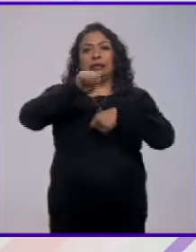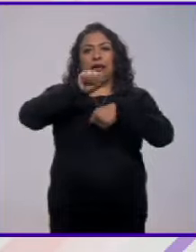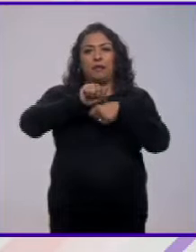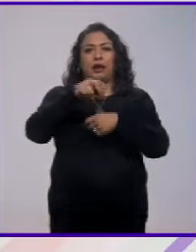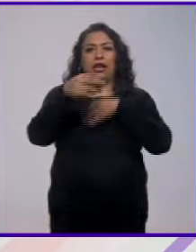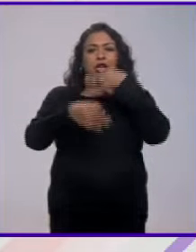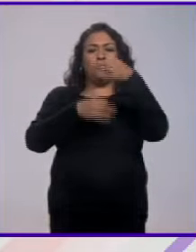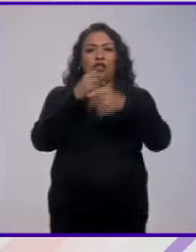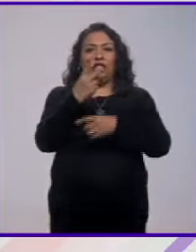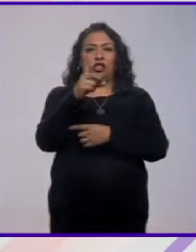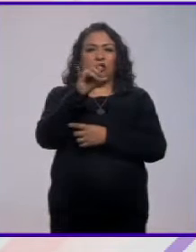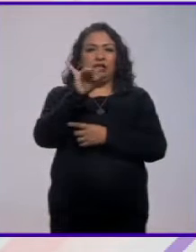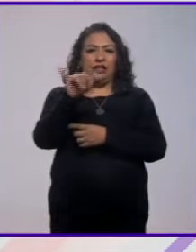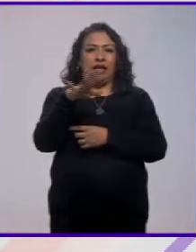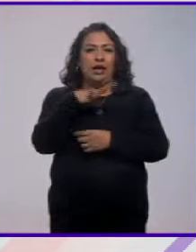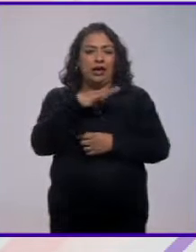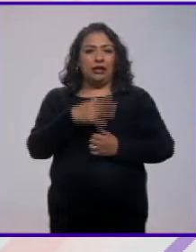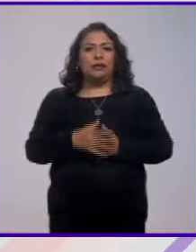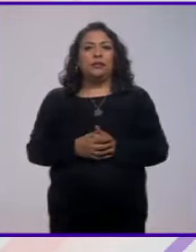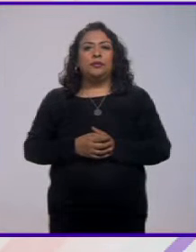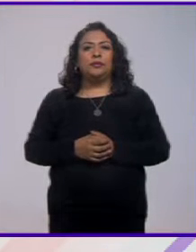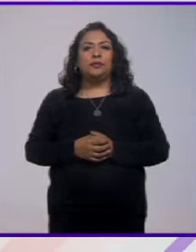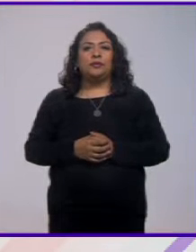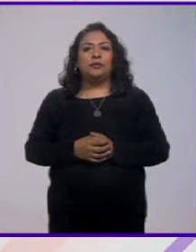Noticias 22 Digital tiene para ti.